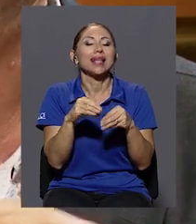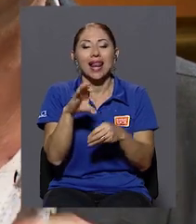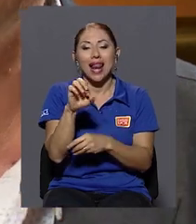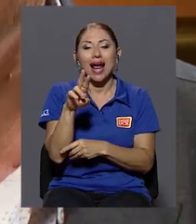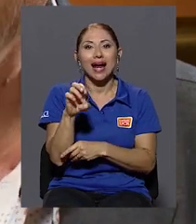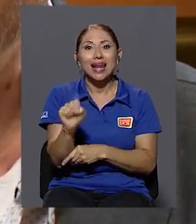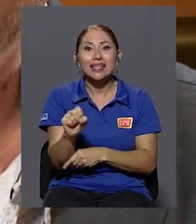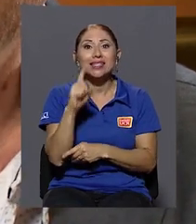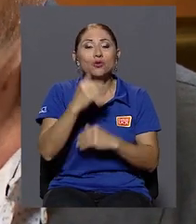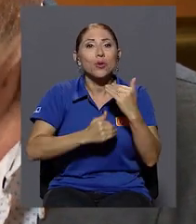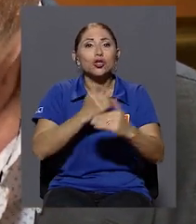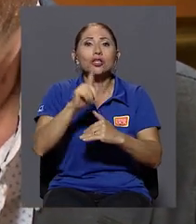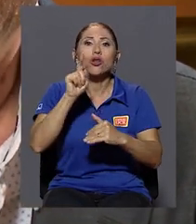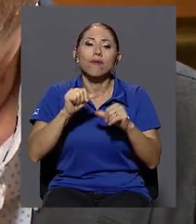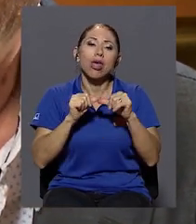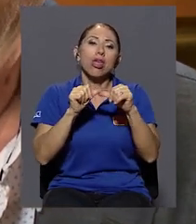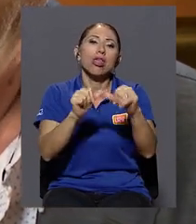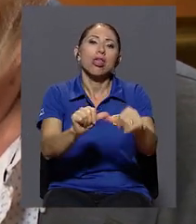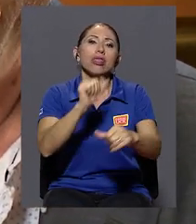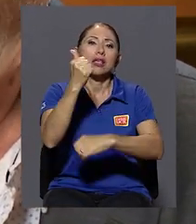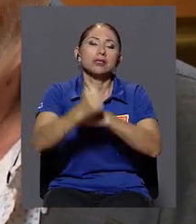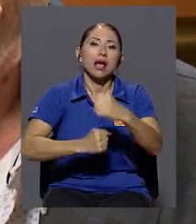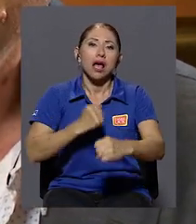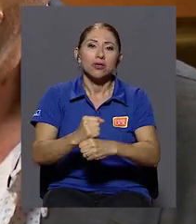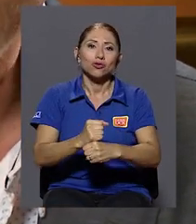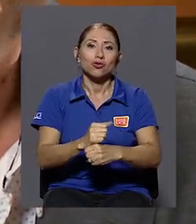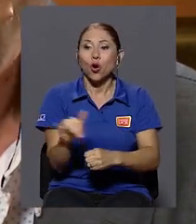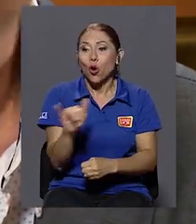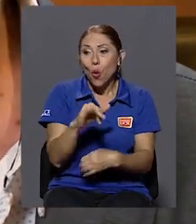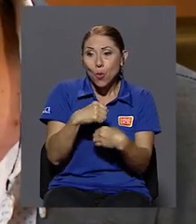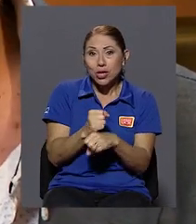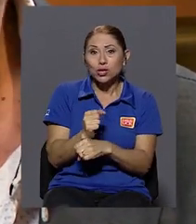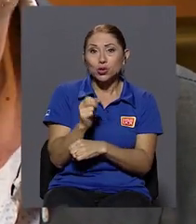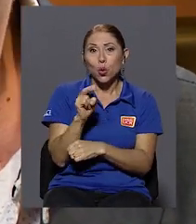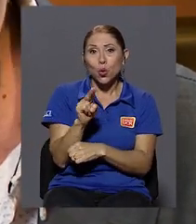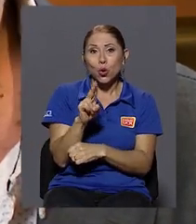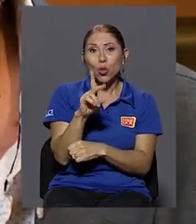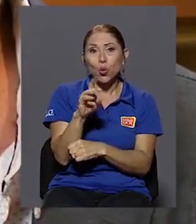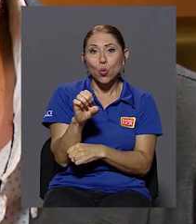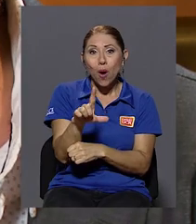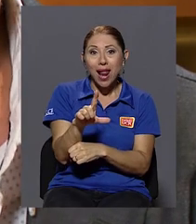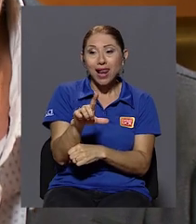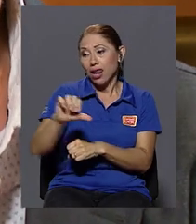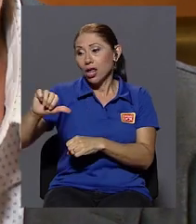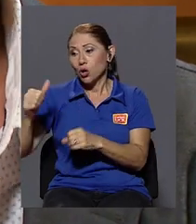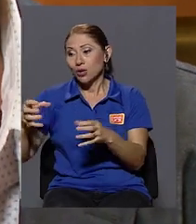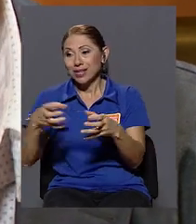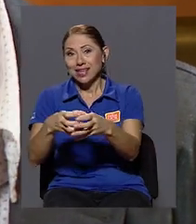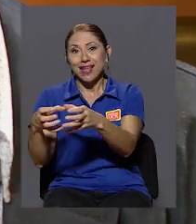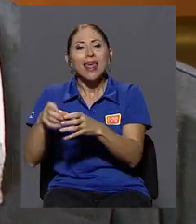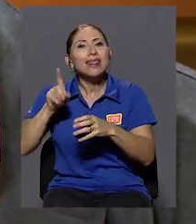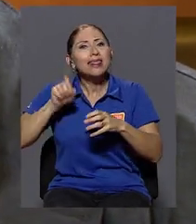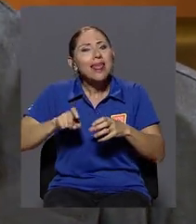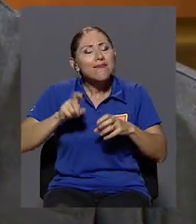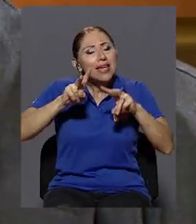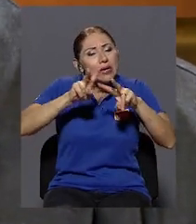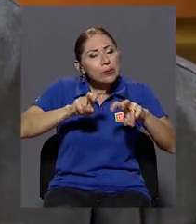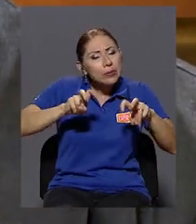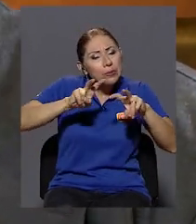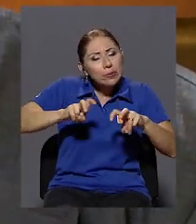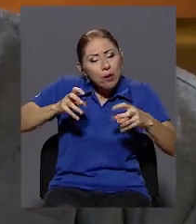que tiene que durar 10 años. Y a lo largo de este tiempo, como hizo Udual, como hicieron muchas redes, hay que ir